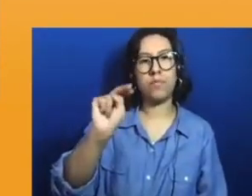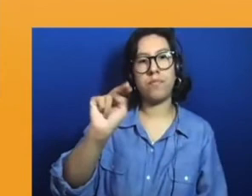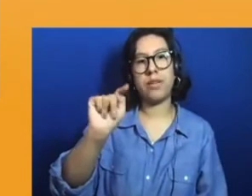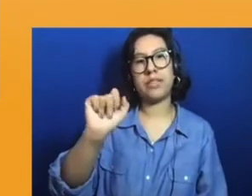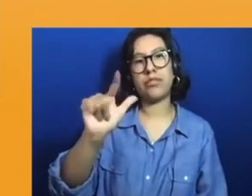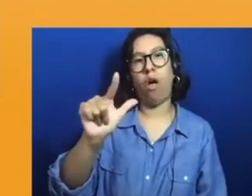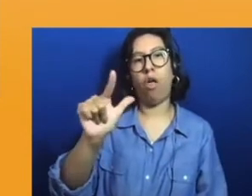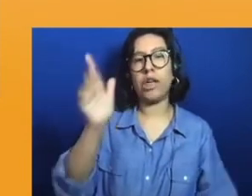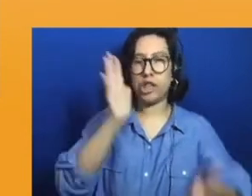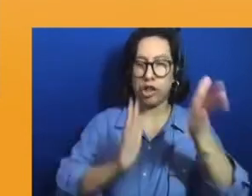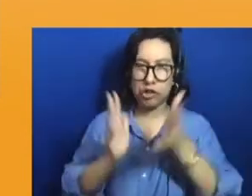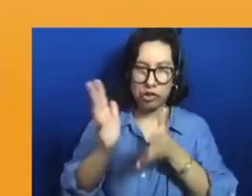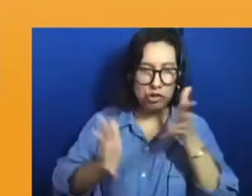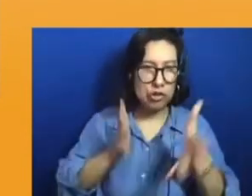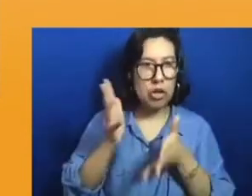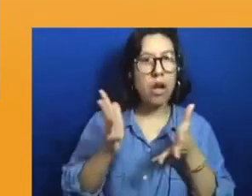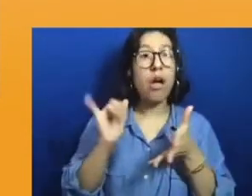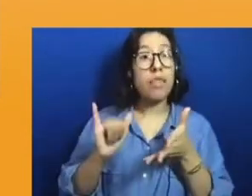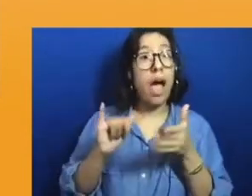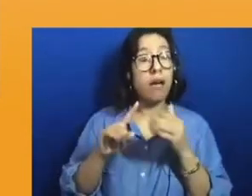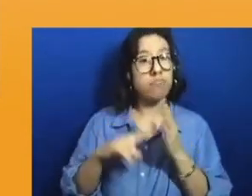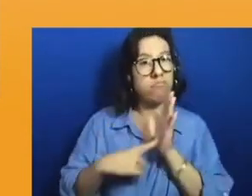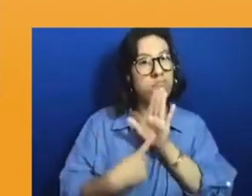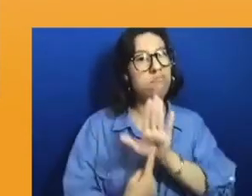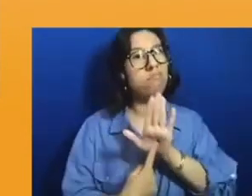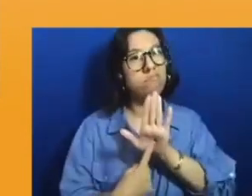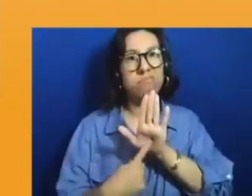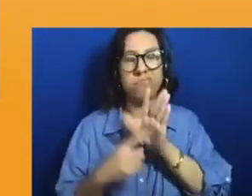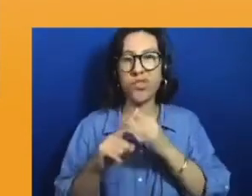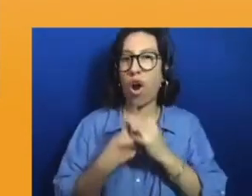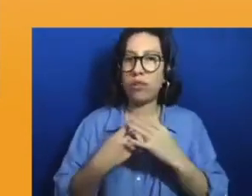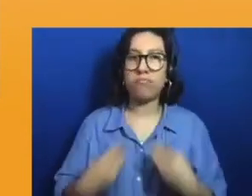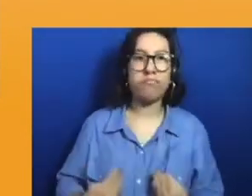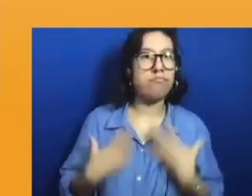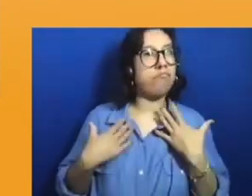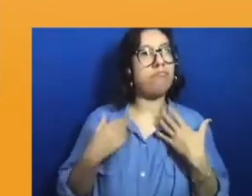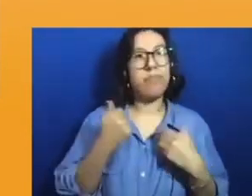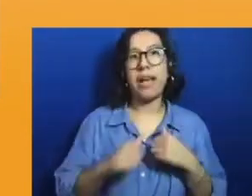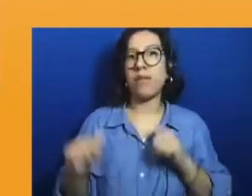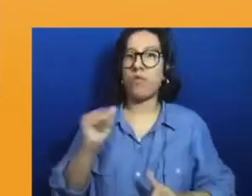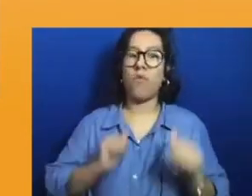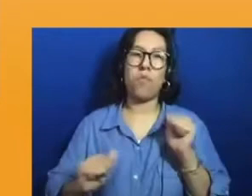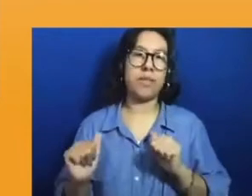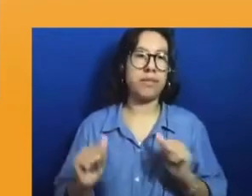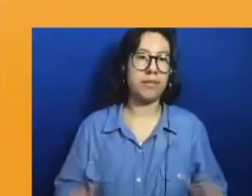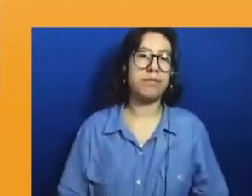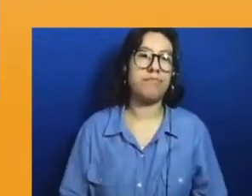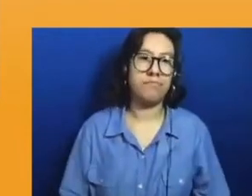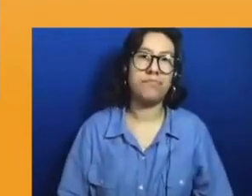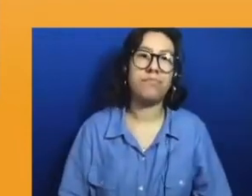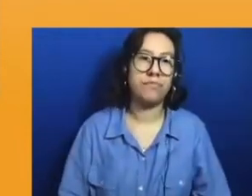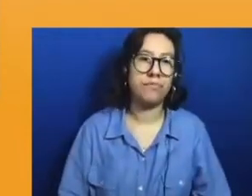instrumental, por decirlo, que es una porción clave de cualquier performance.